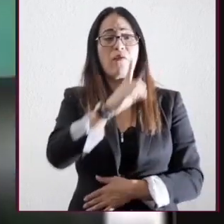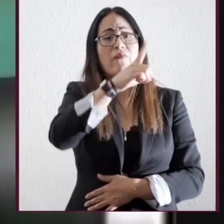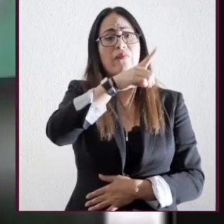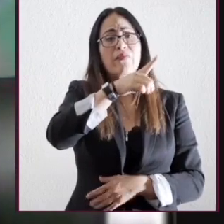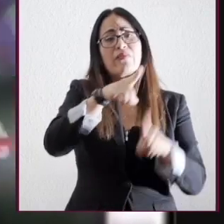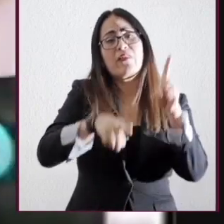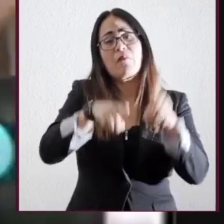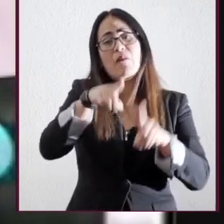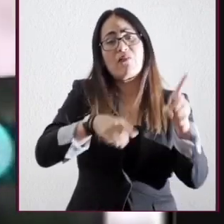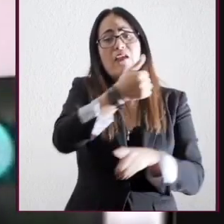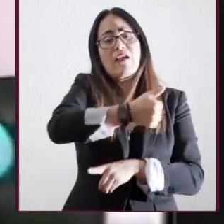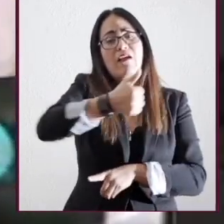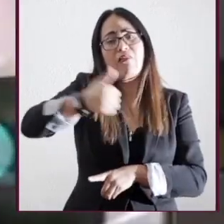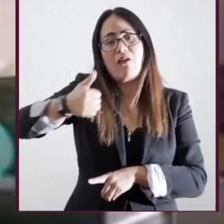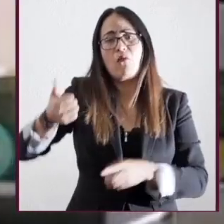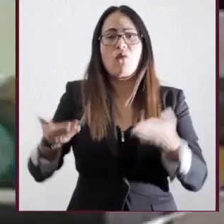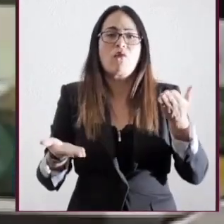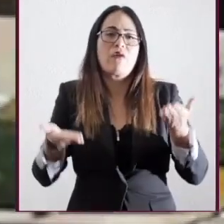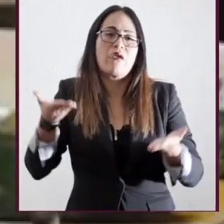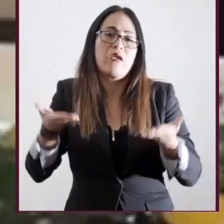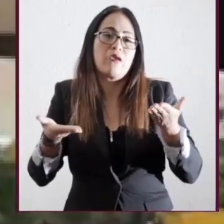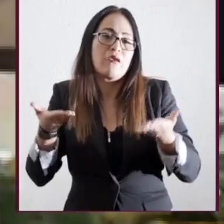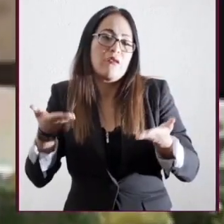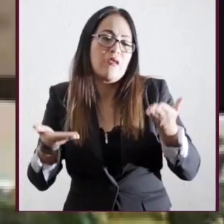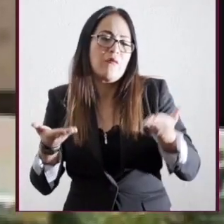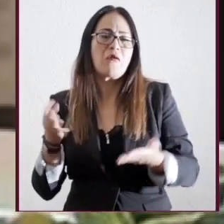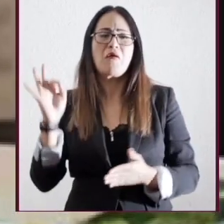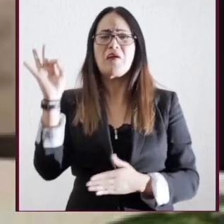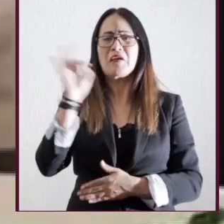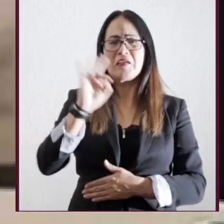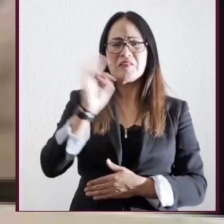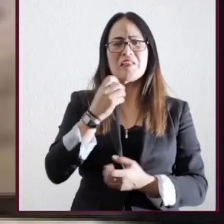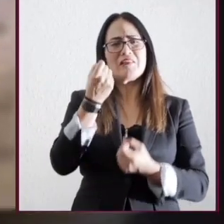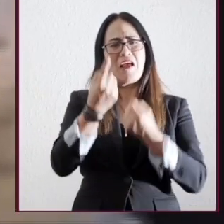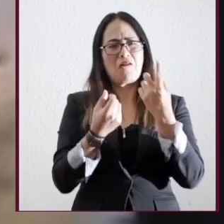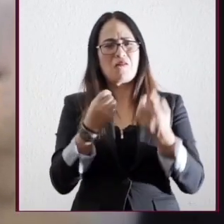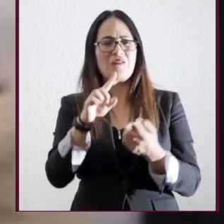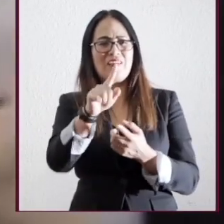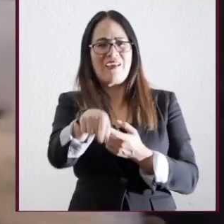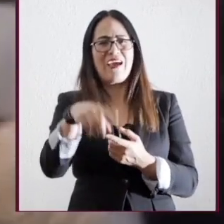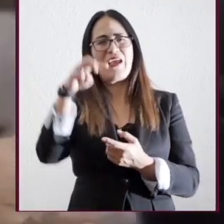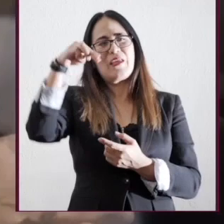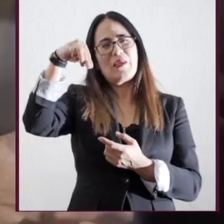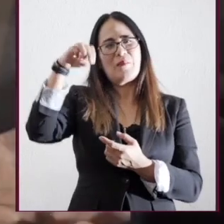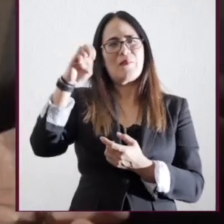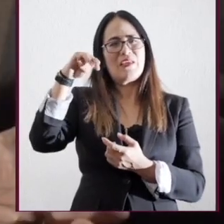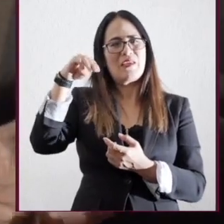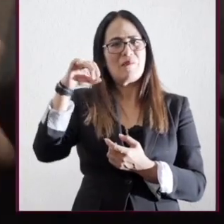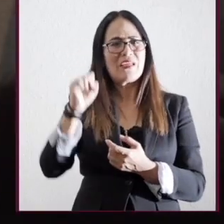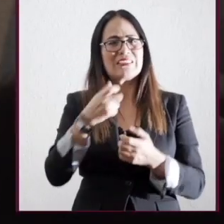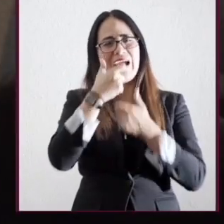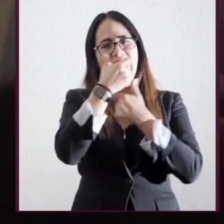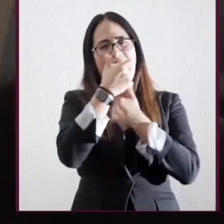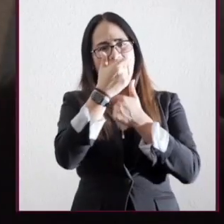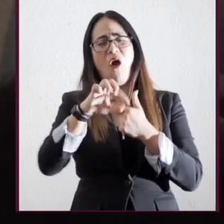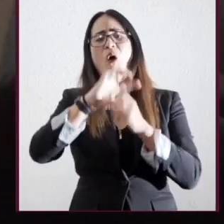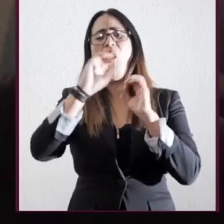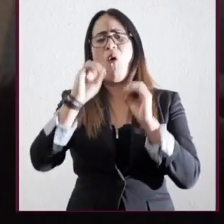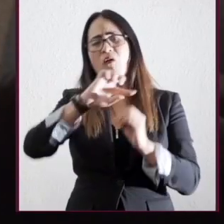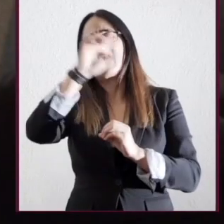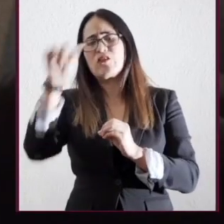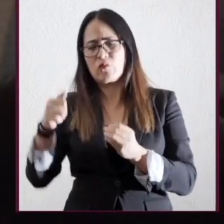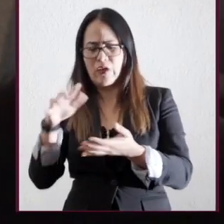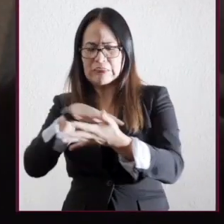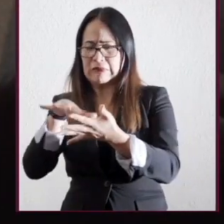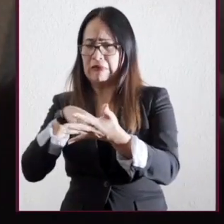el balance que queramos hacer. Quizá nos podamos divertir muchísimo viendo memes y después leer un ensayo genial. Quizá a